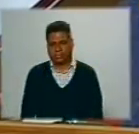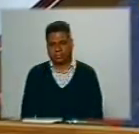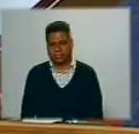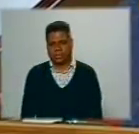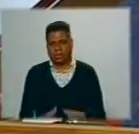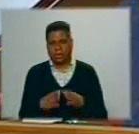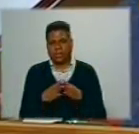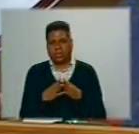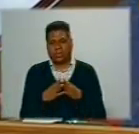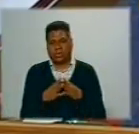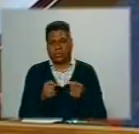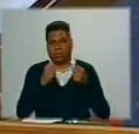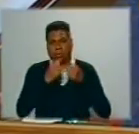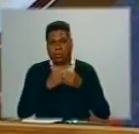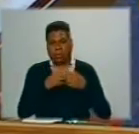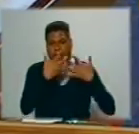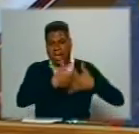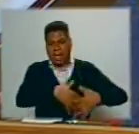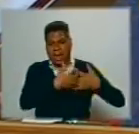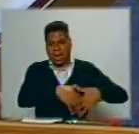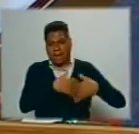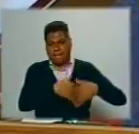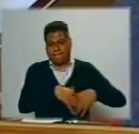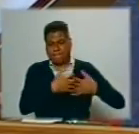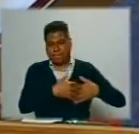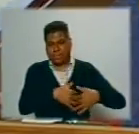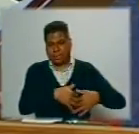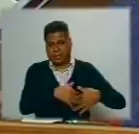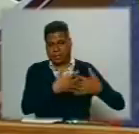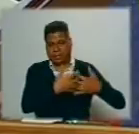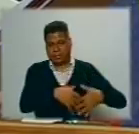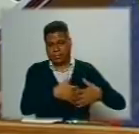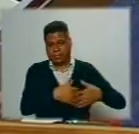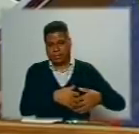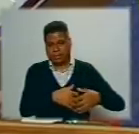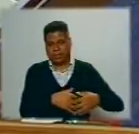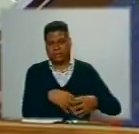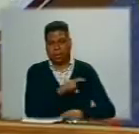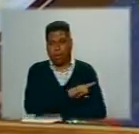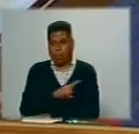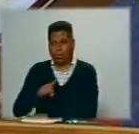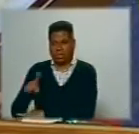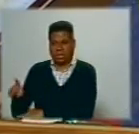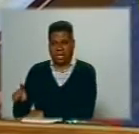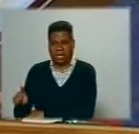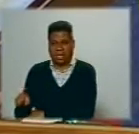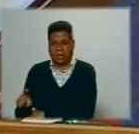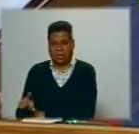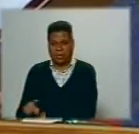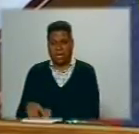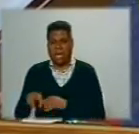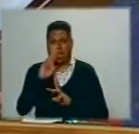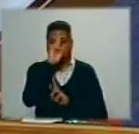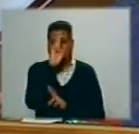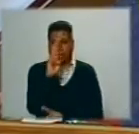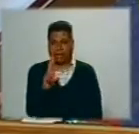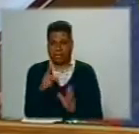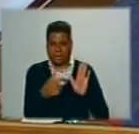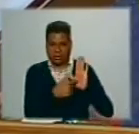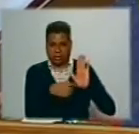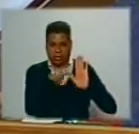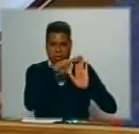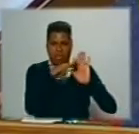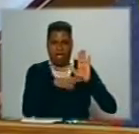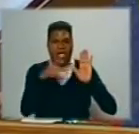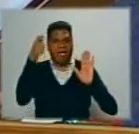Todo proveedora o proveedor de bienes o prestadora de servicio estará obligada u obligado a respetar los términos, plazos, fechas,